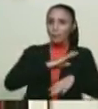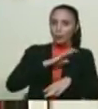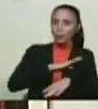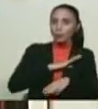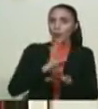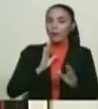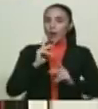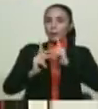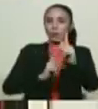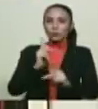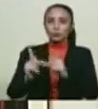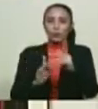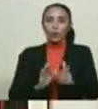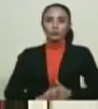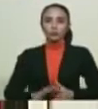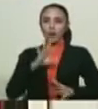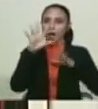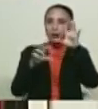animales.